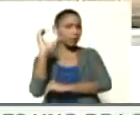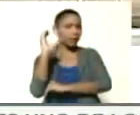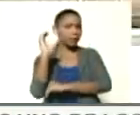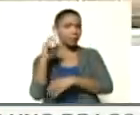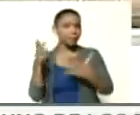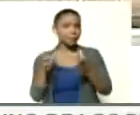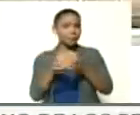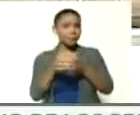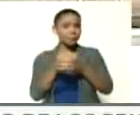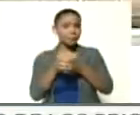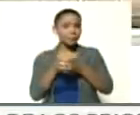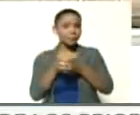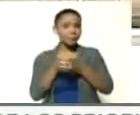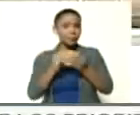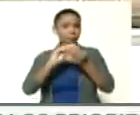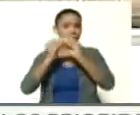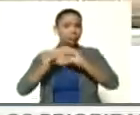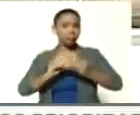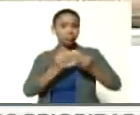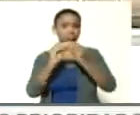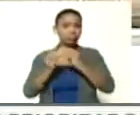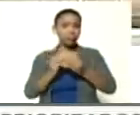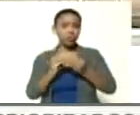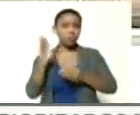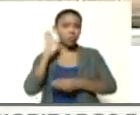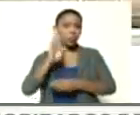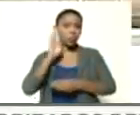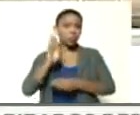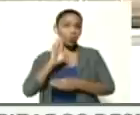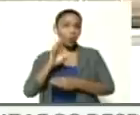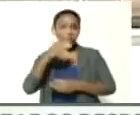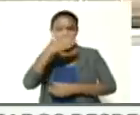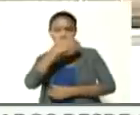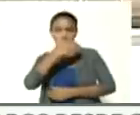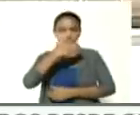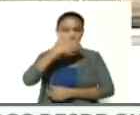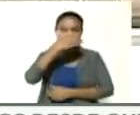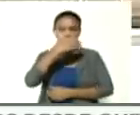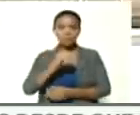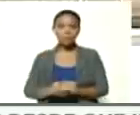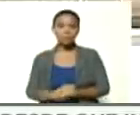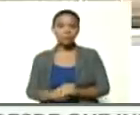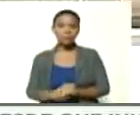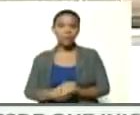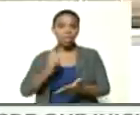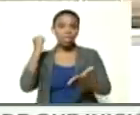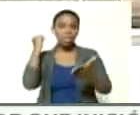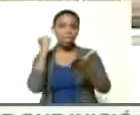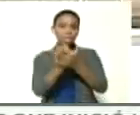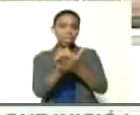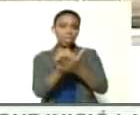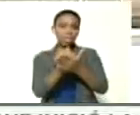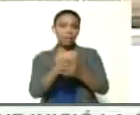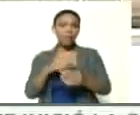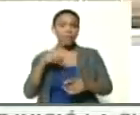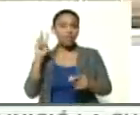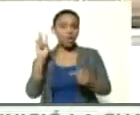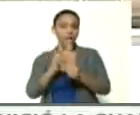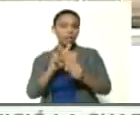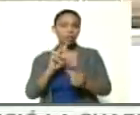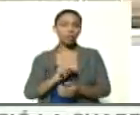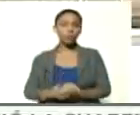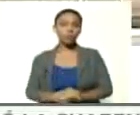de grupos armados irregulares, terroristas, narcotraficantes, asesinos, delincuentes, violentos.